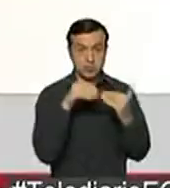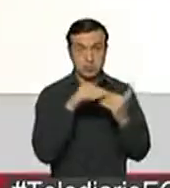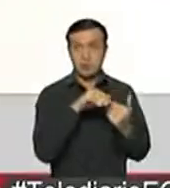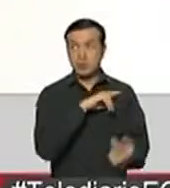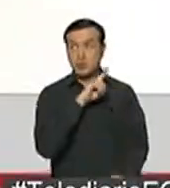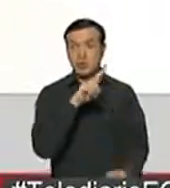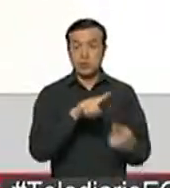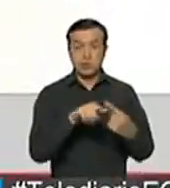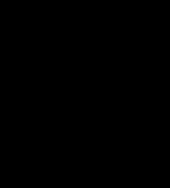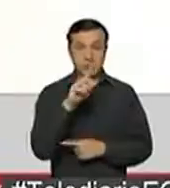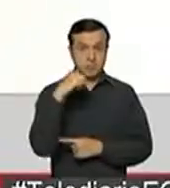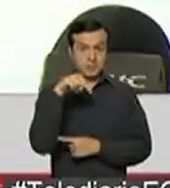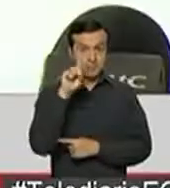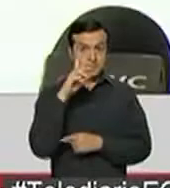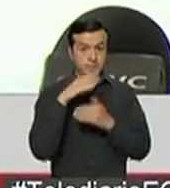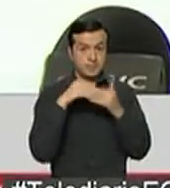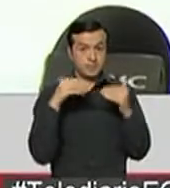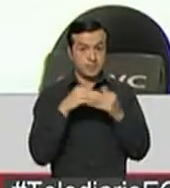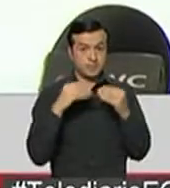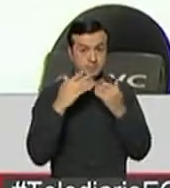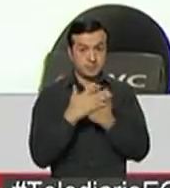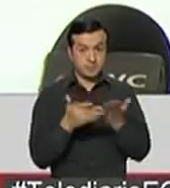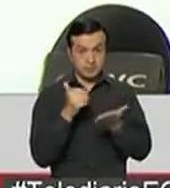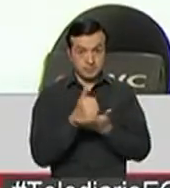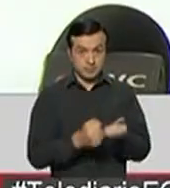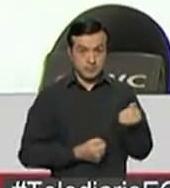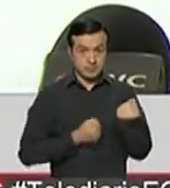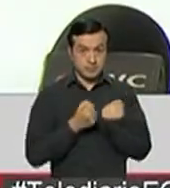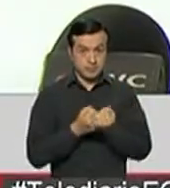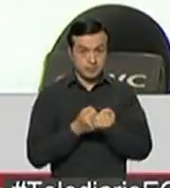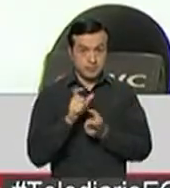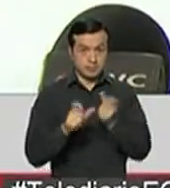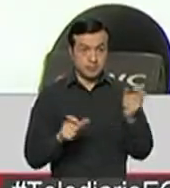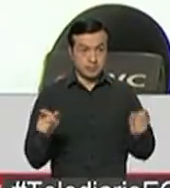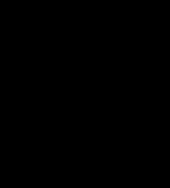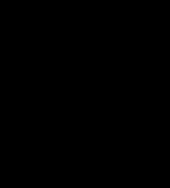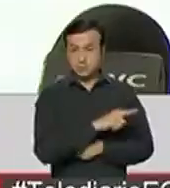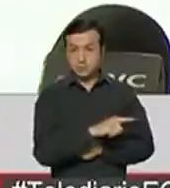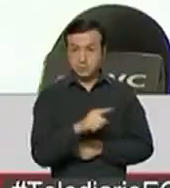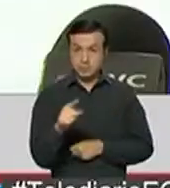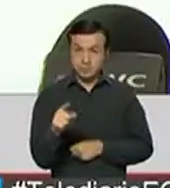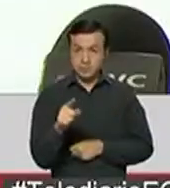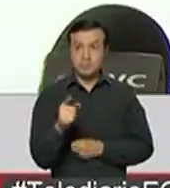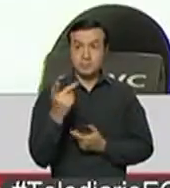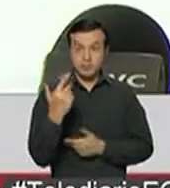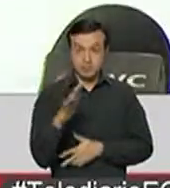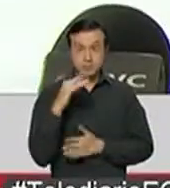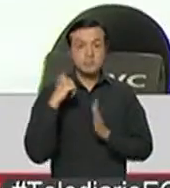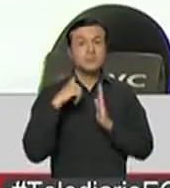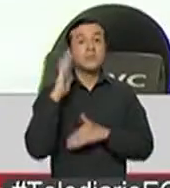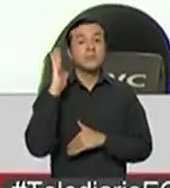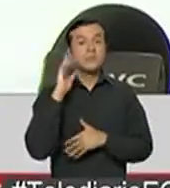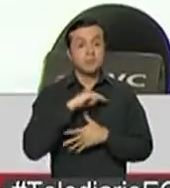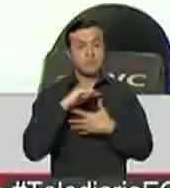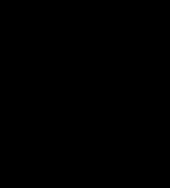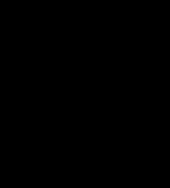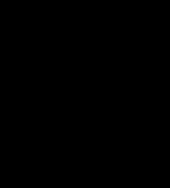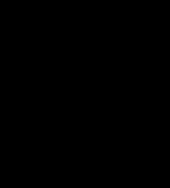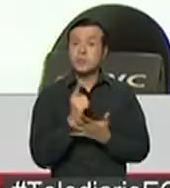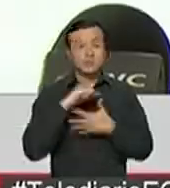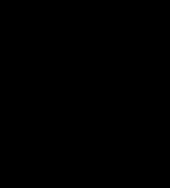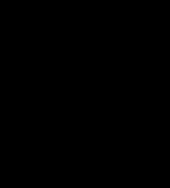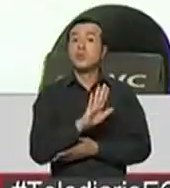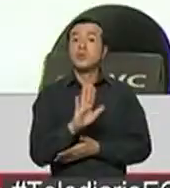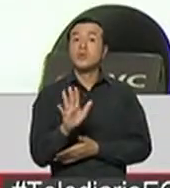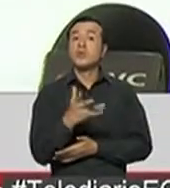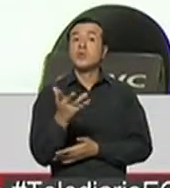los $2,000,000. Y que les dé facilidad a ellos para que puedan hacer mucho más suave